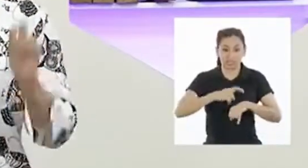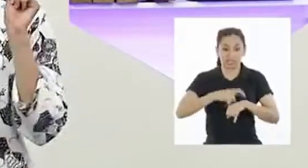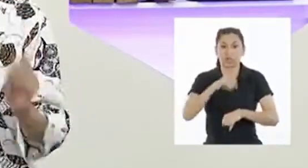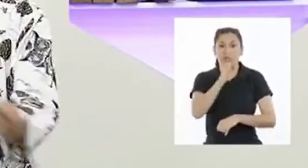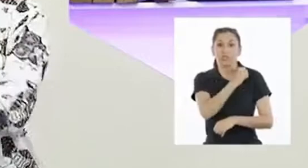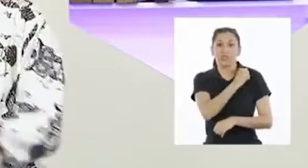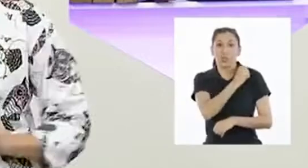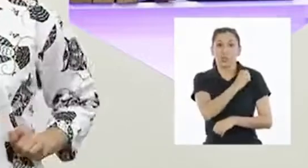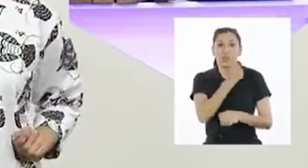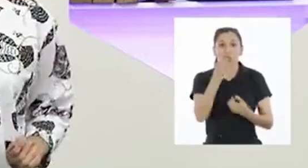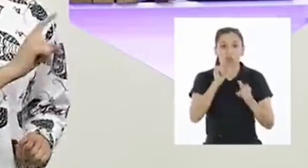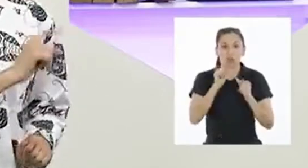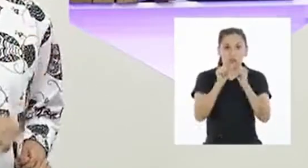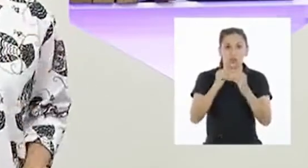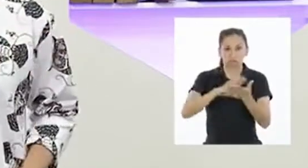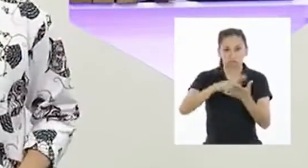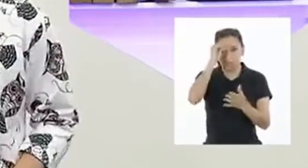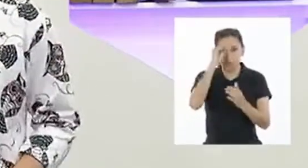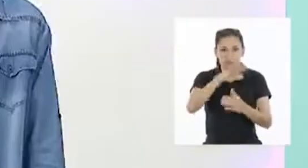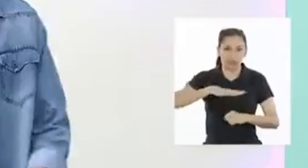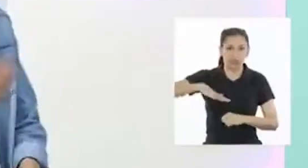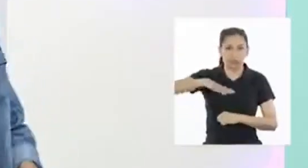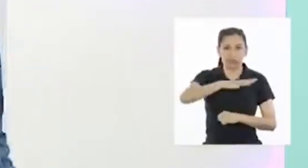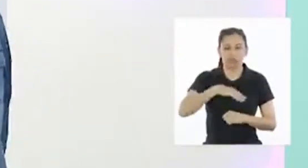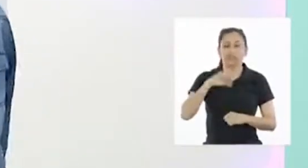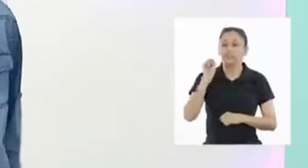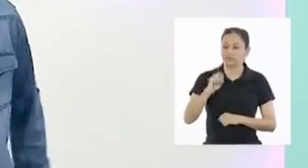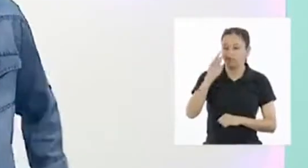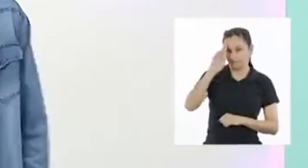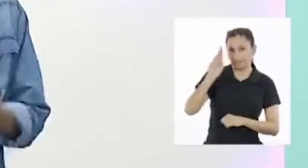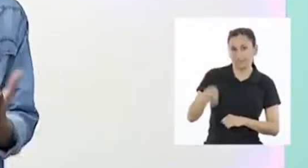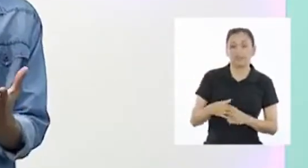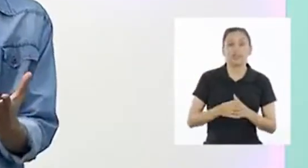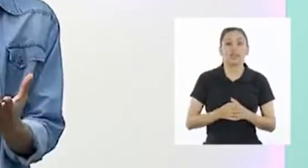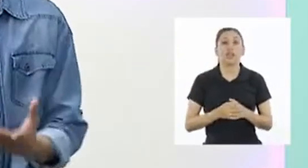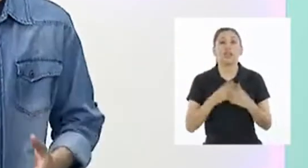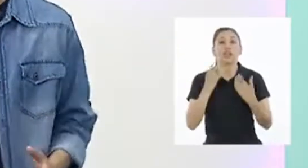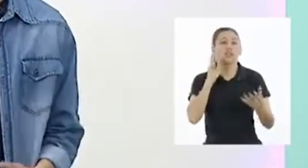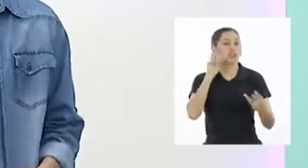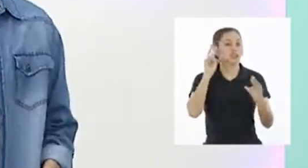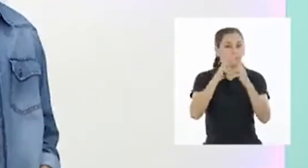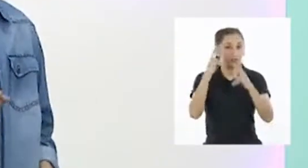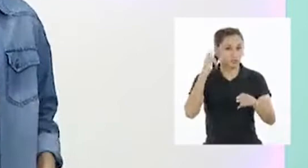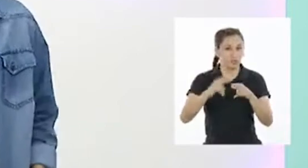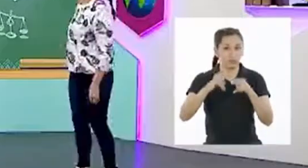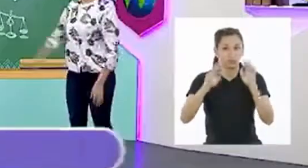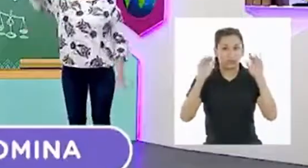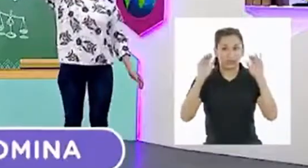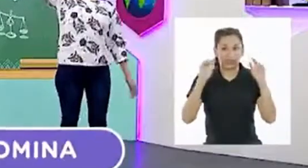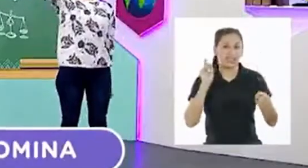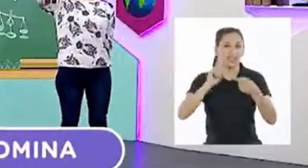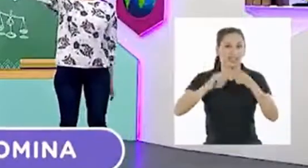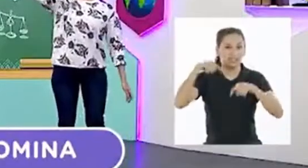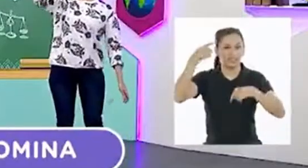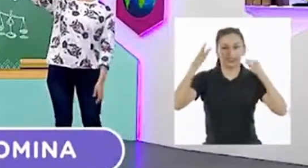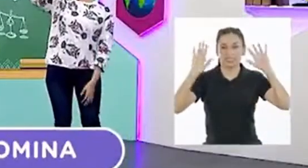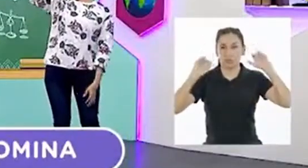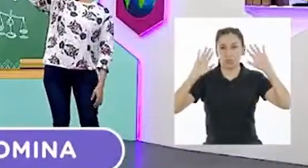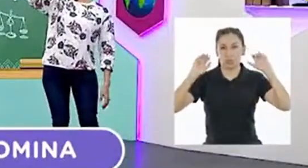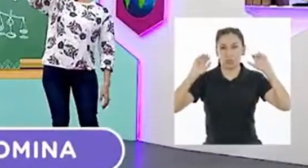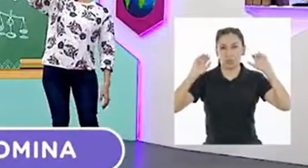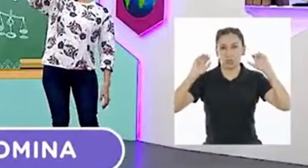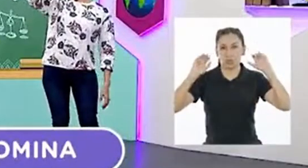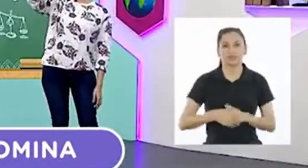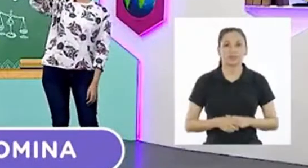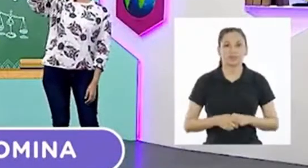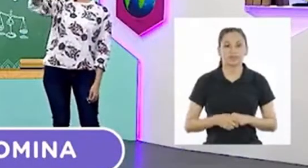secundaria para seguir aprendiendo juntas y juntos. Así es, compañera. Chicas y chicos, nos vemos pronto. ¡Hasta luego! ¡Chao,